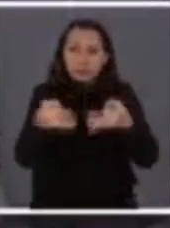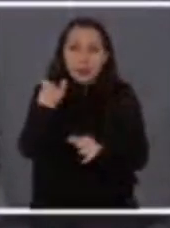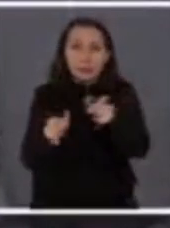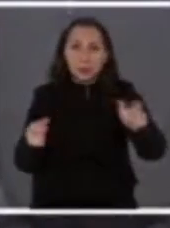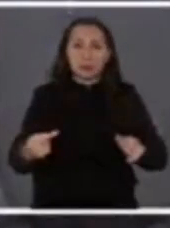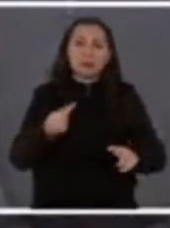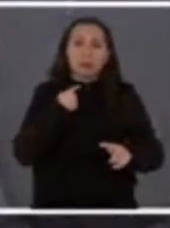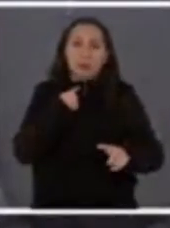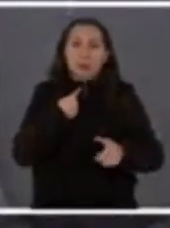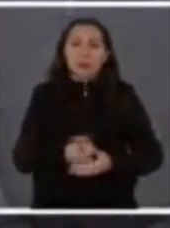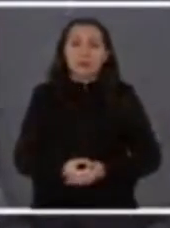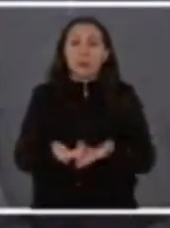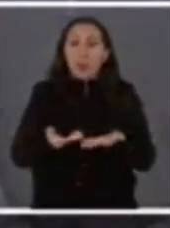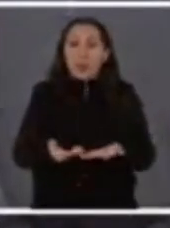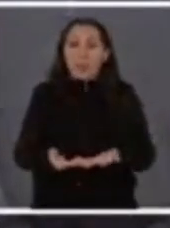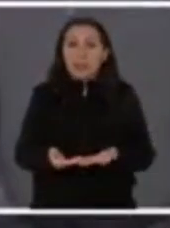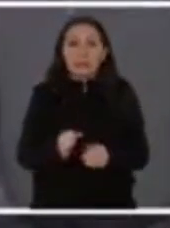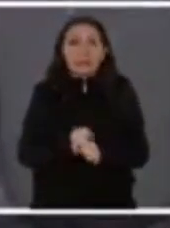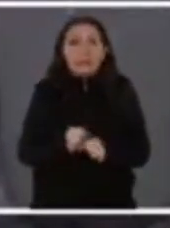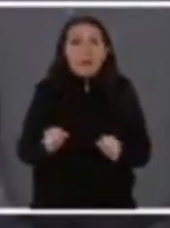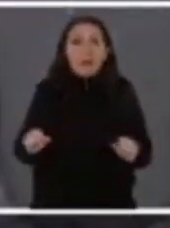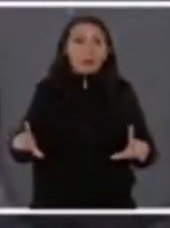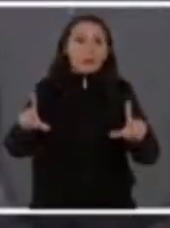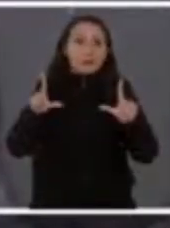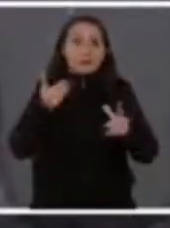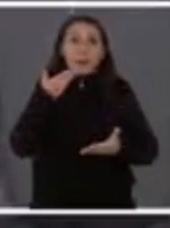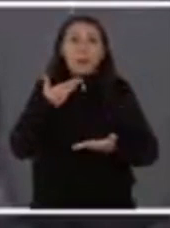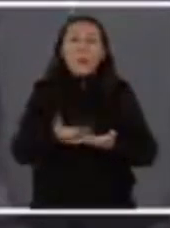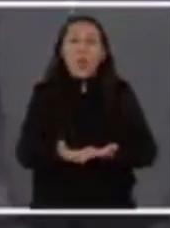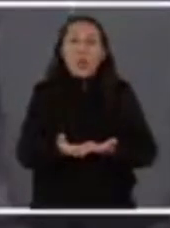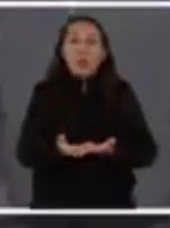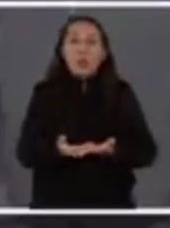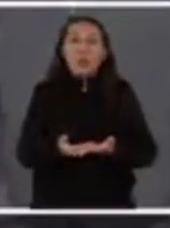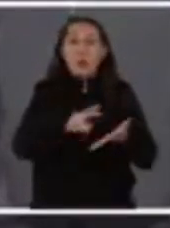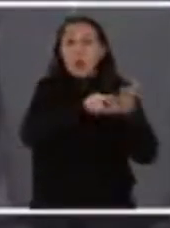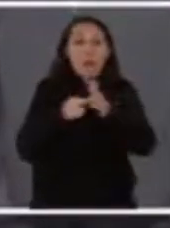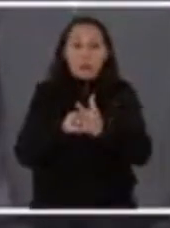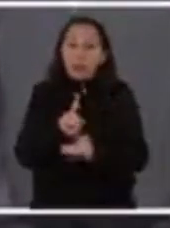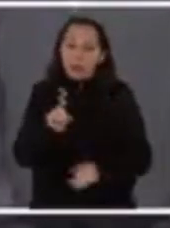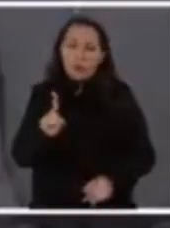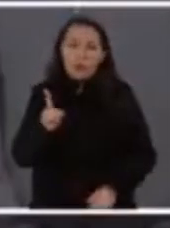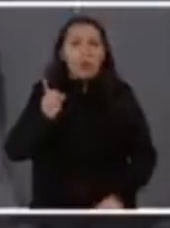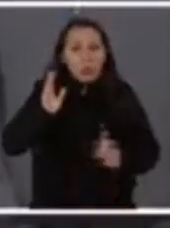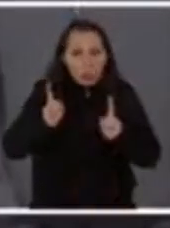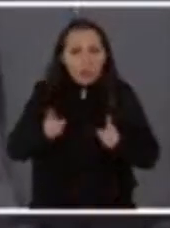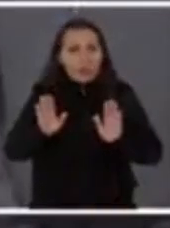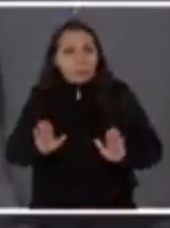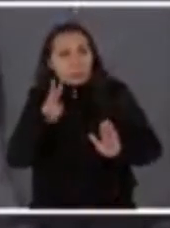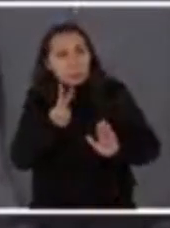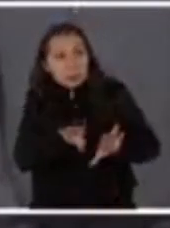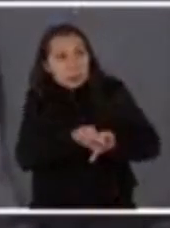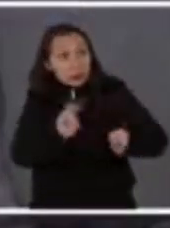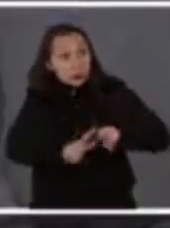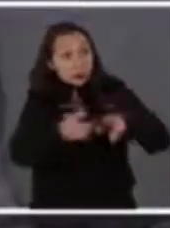personas afectadas. Acá no podemos aparecer solamente cuando está el problema. Tenemos que quedarnos hasta que el problema